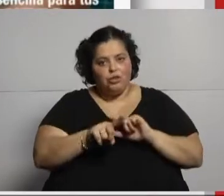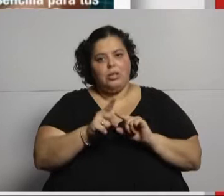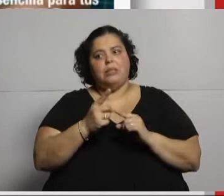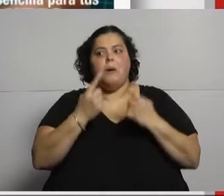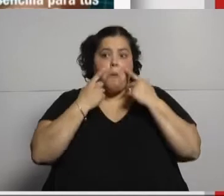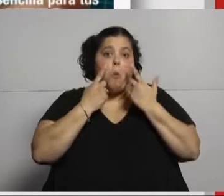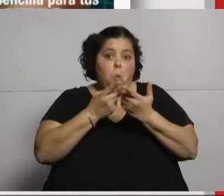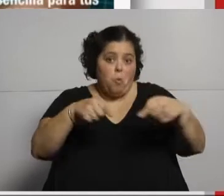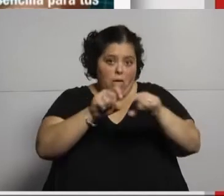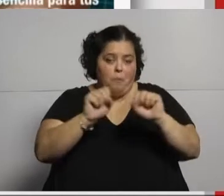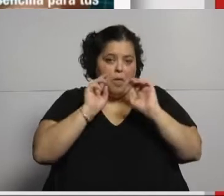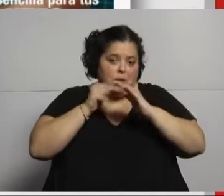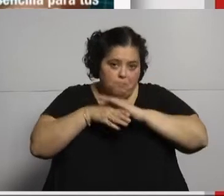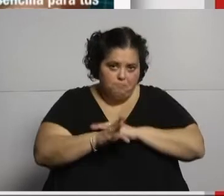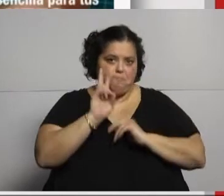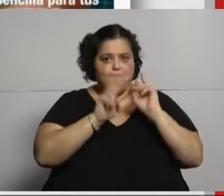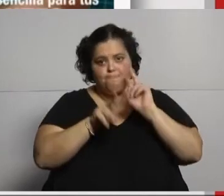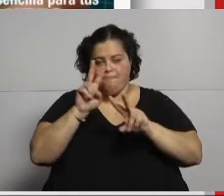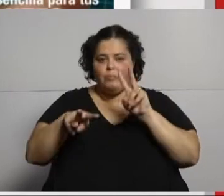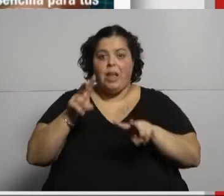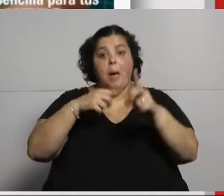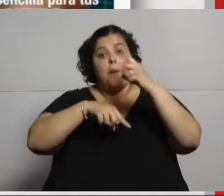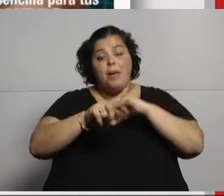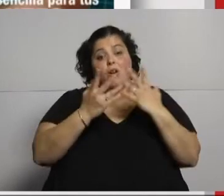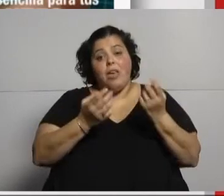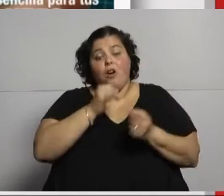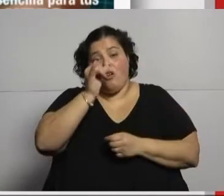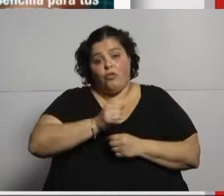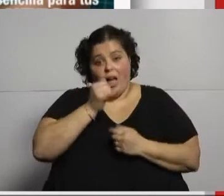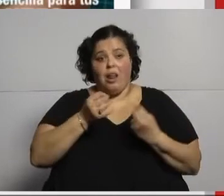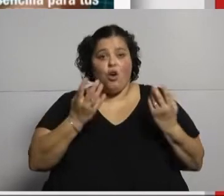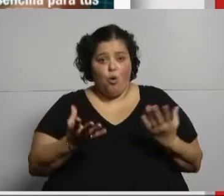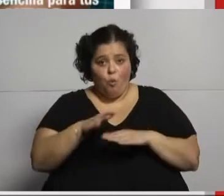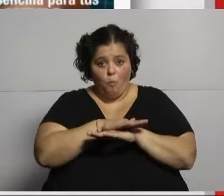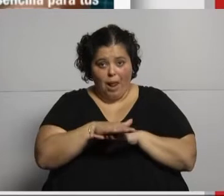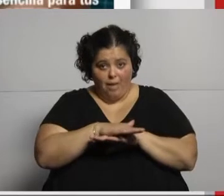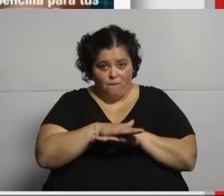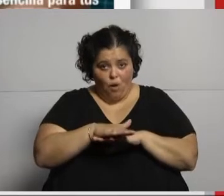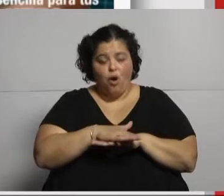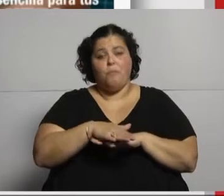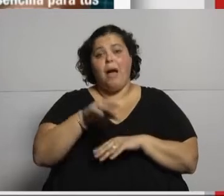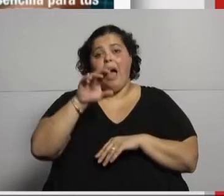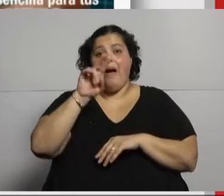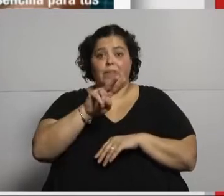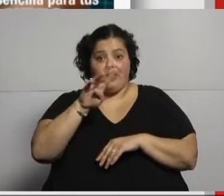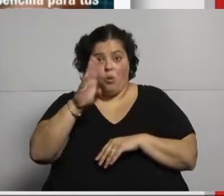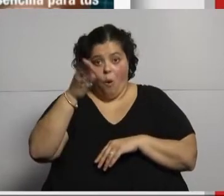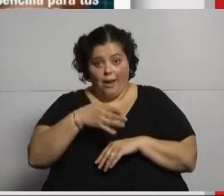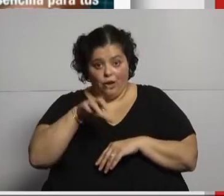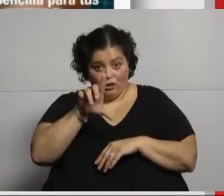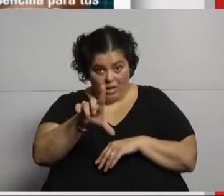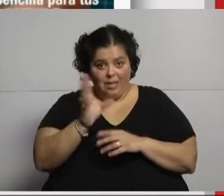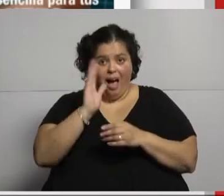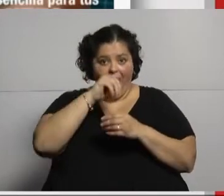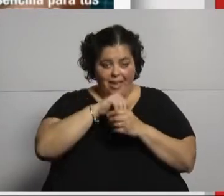a lo que significa esta plataforma de gobierno electrónico innovador. Se llama SIGO 24/7, está dentro del portal web, que es uno